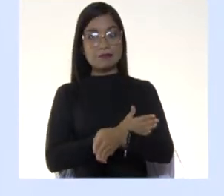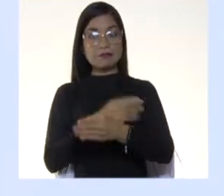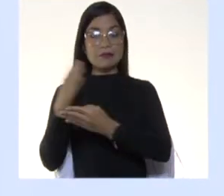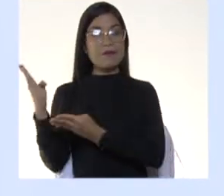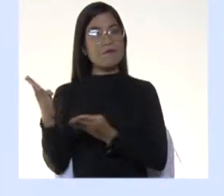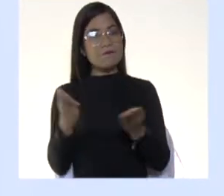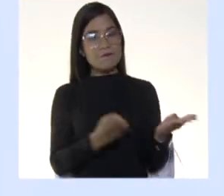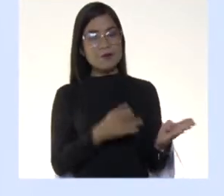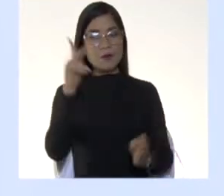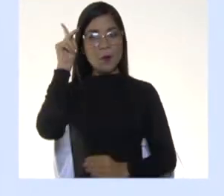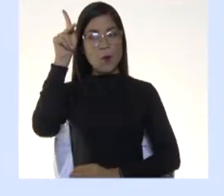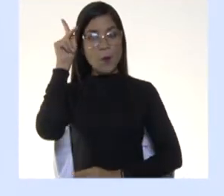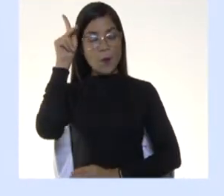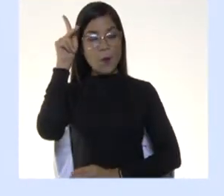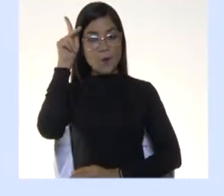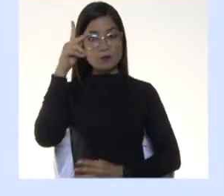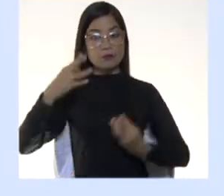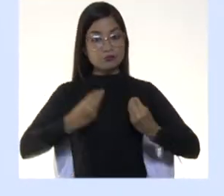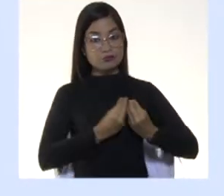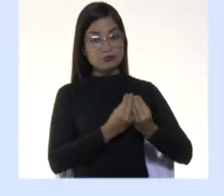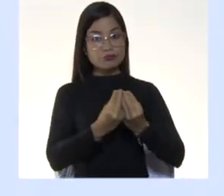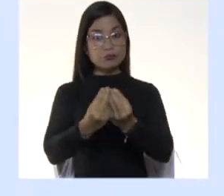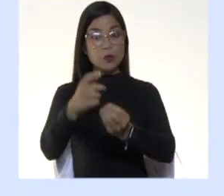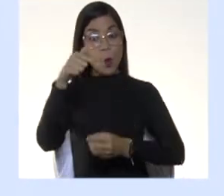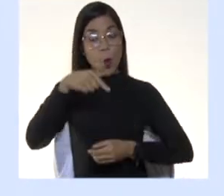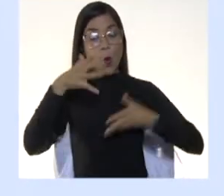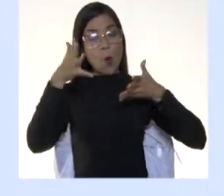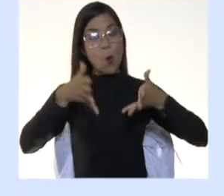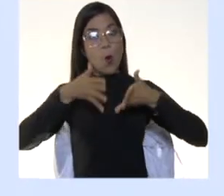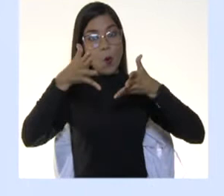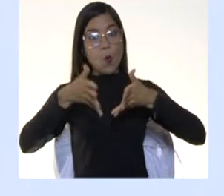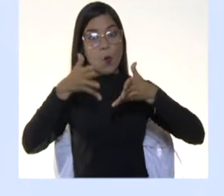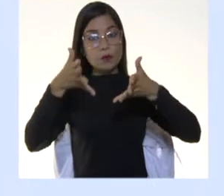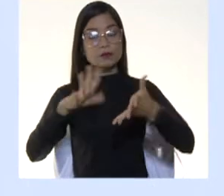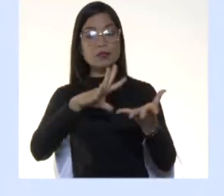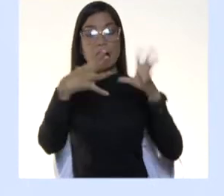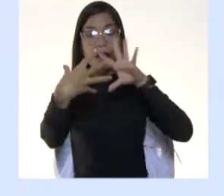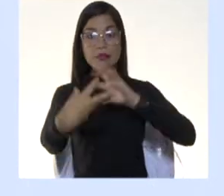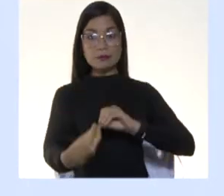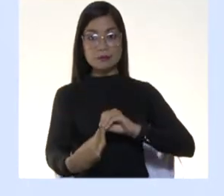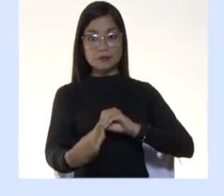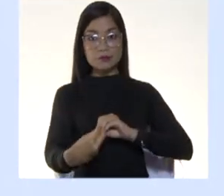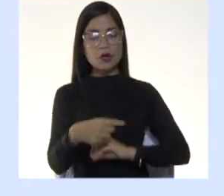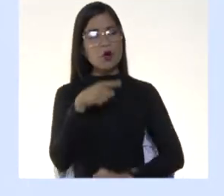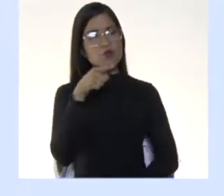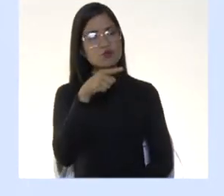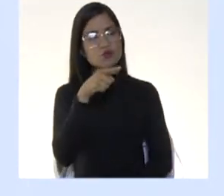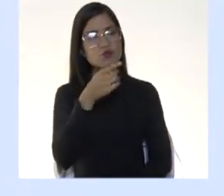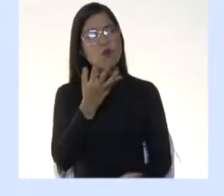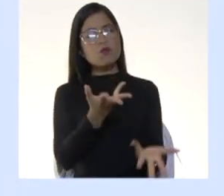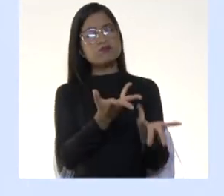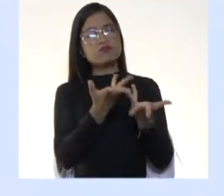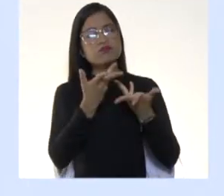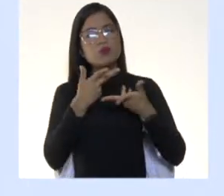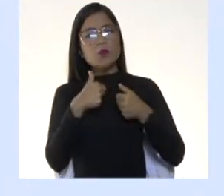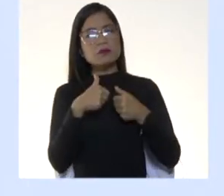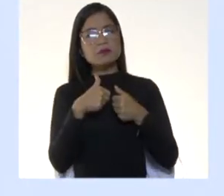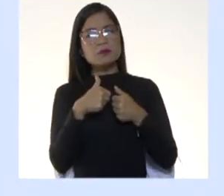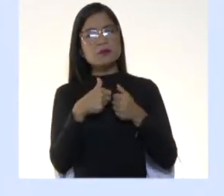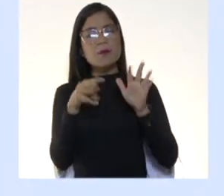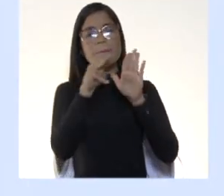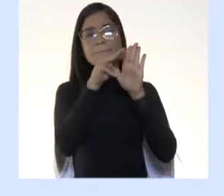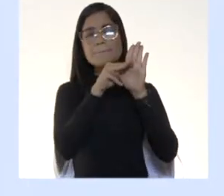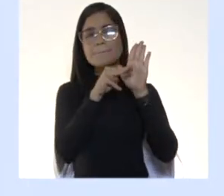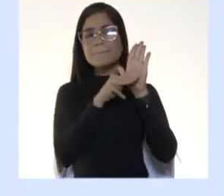bienvenida a nuestros profesores que nos acompañarán hoy con sus orientaciones y adaptaciones, tú nos dices cuáles son esas medidas